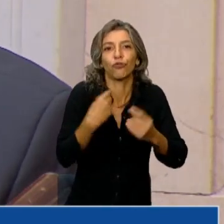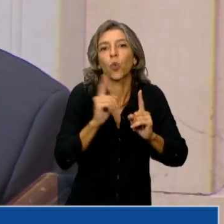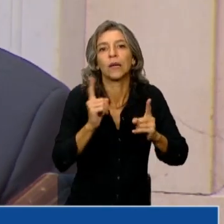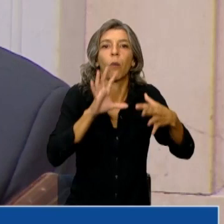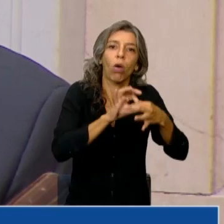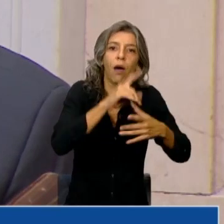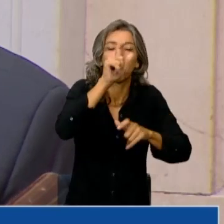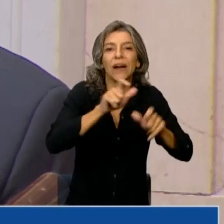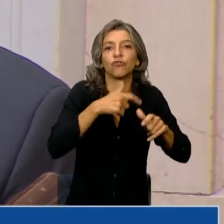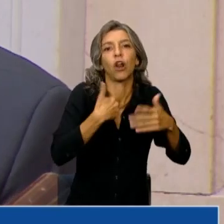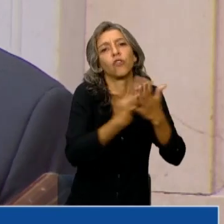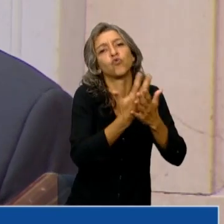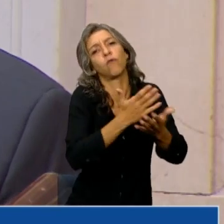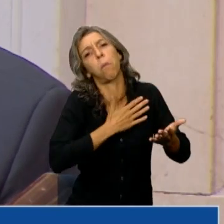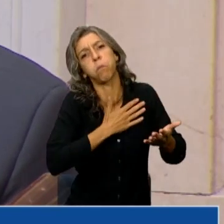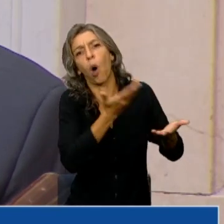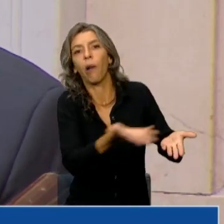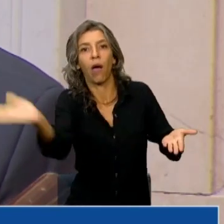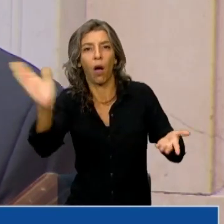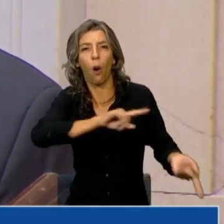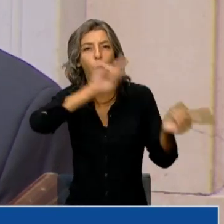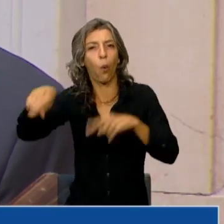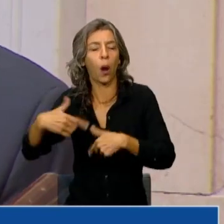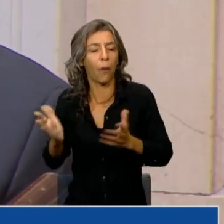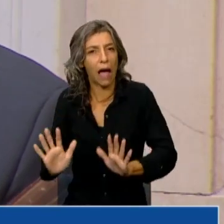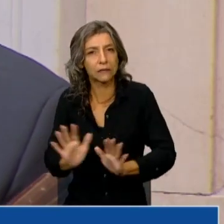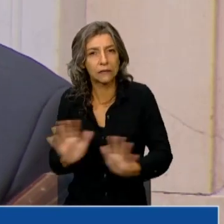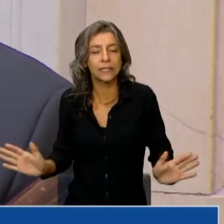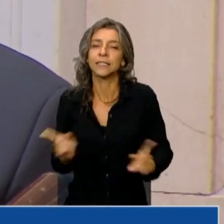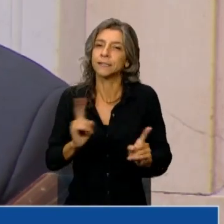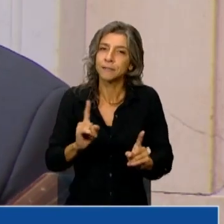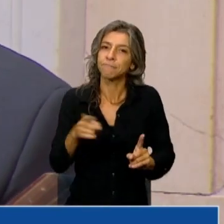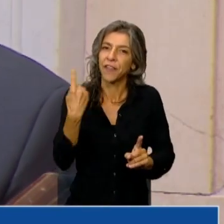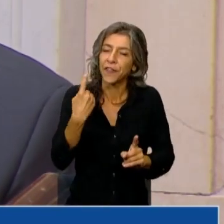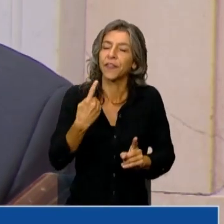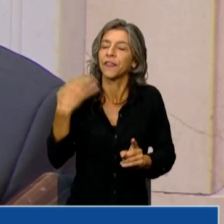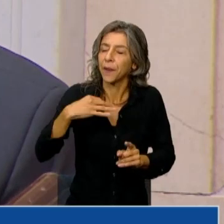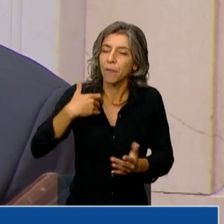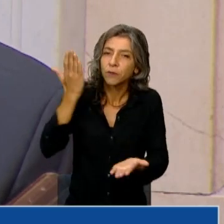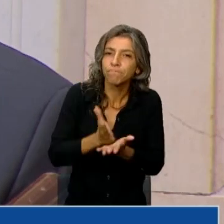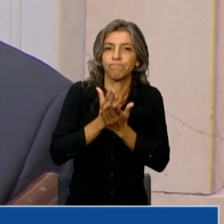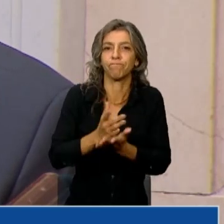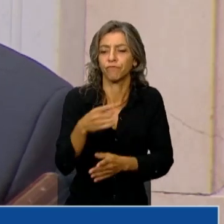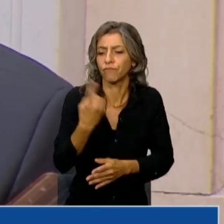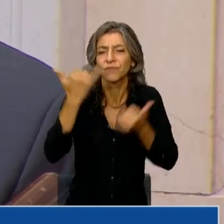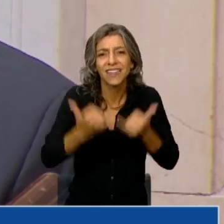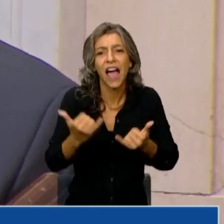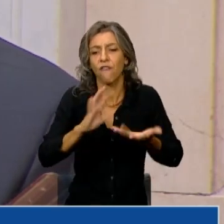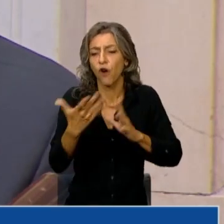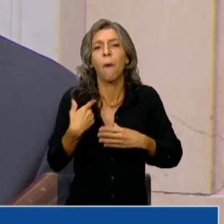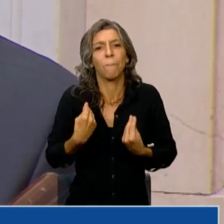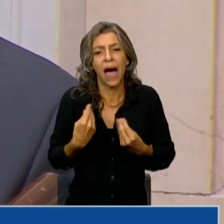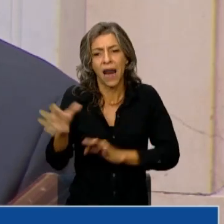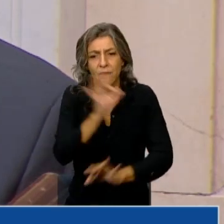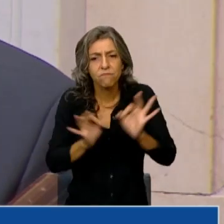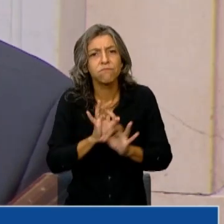compartir un mensaje de esperanza para mi ciudad, la ciudad de Rosario. Nosotros tenemos talentos, recursos, inteligencia.